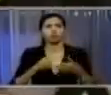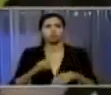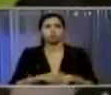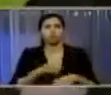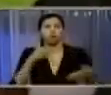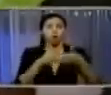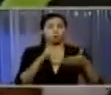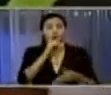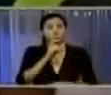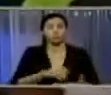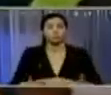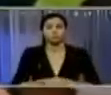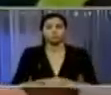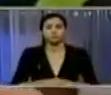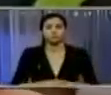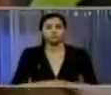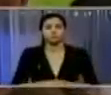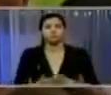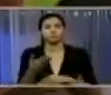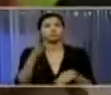verán después que respondí.